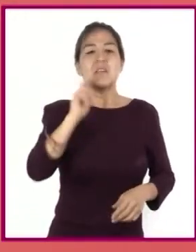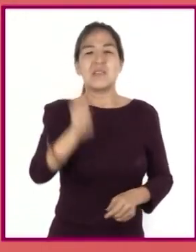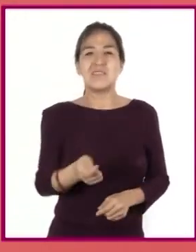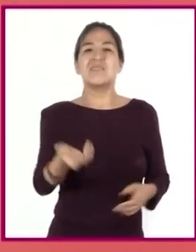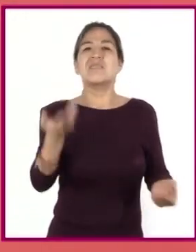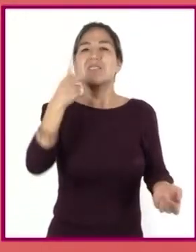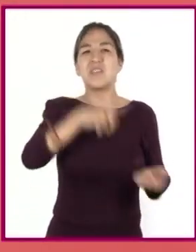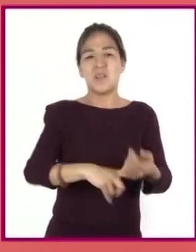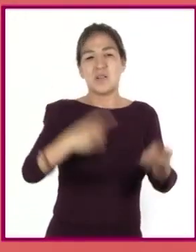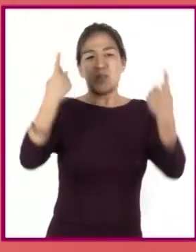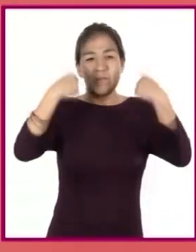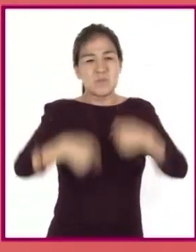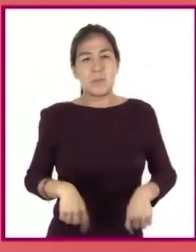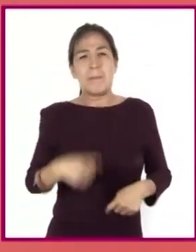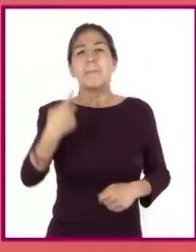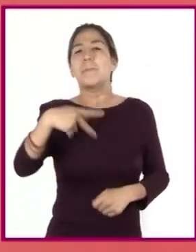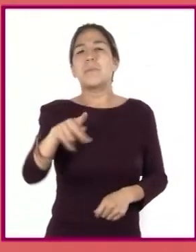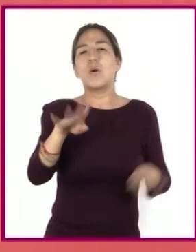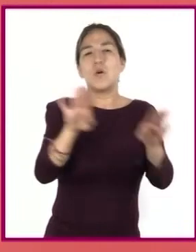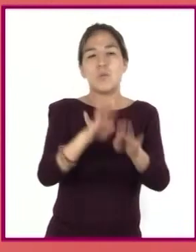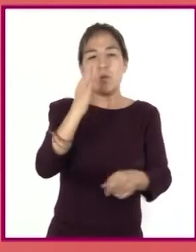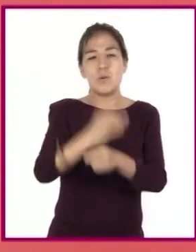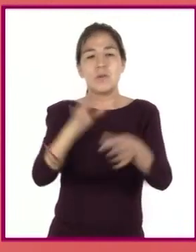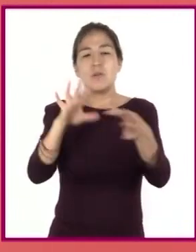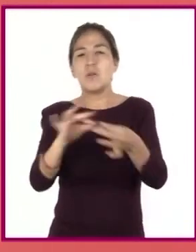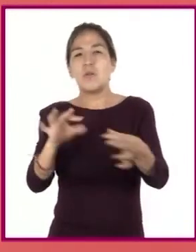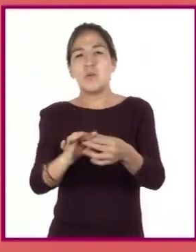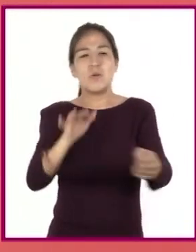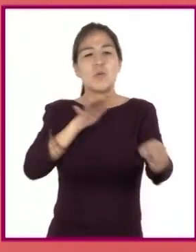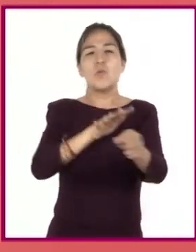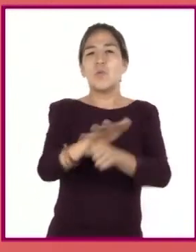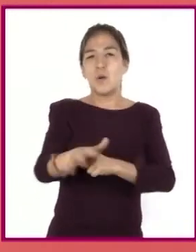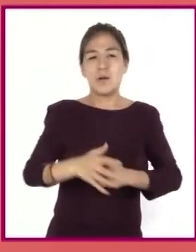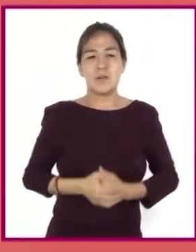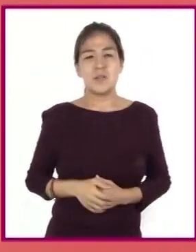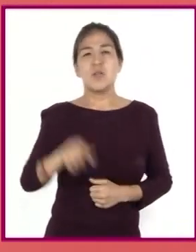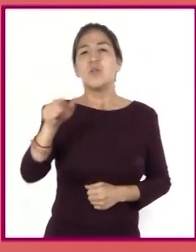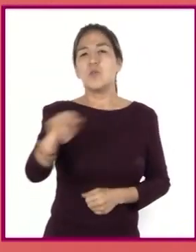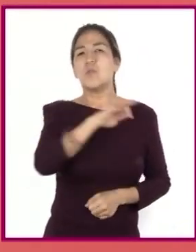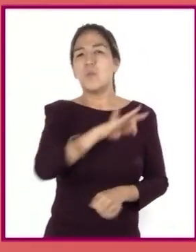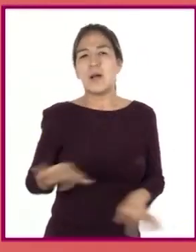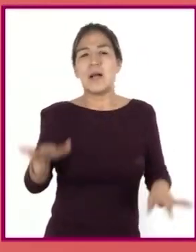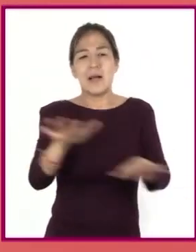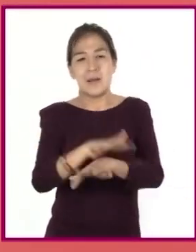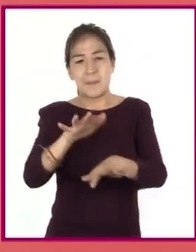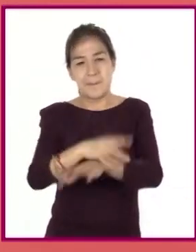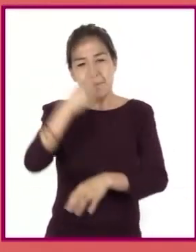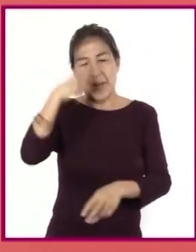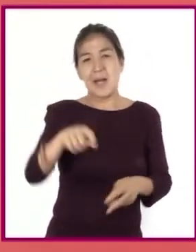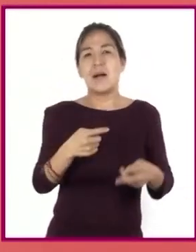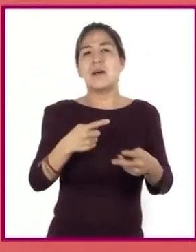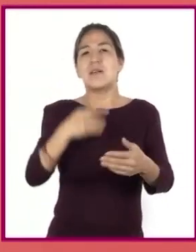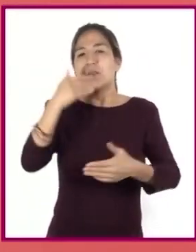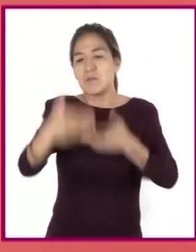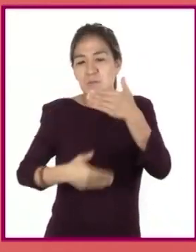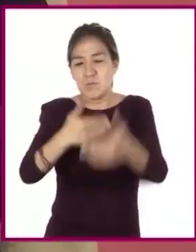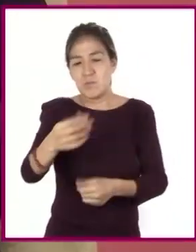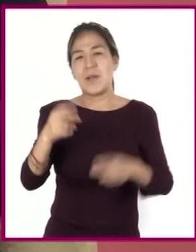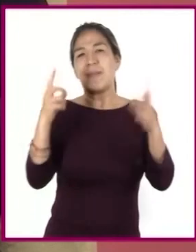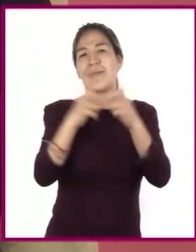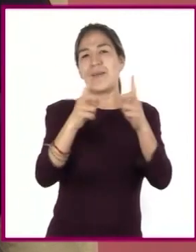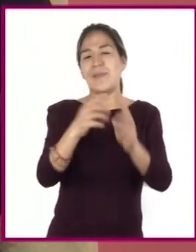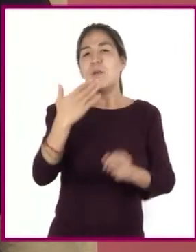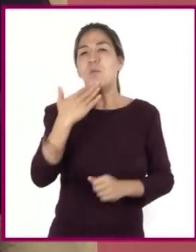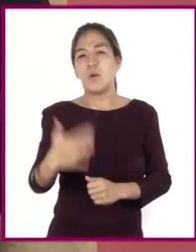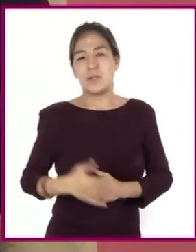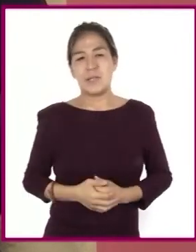muy arraigados. Pero de manera sencilla, ¿cuál o cuáles podríamos modificar para iniciar el camino hacia una dieta correcta?